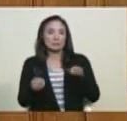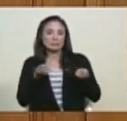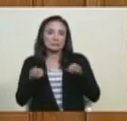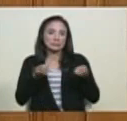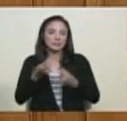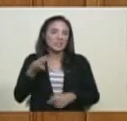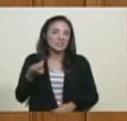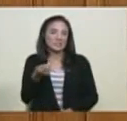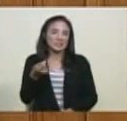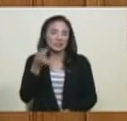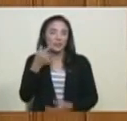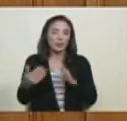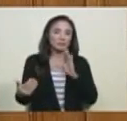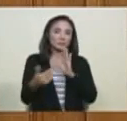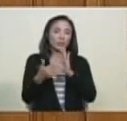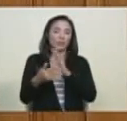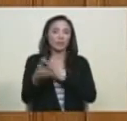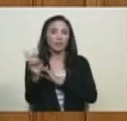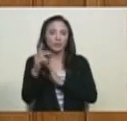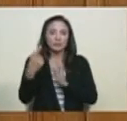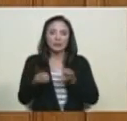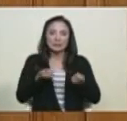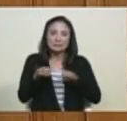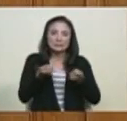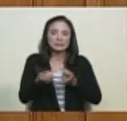para dañar a Venezuela.